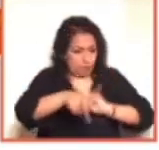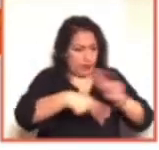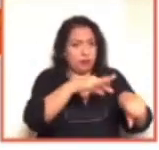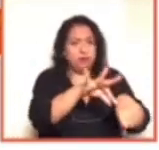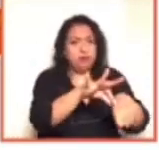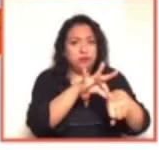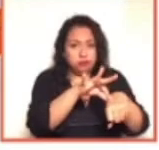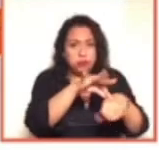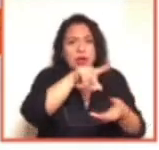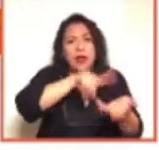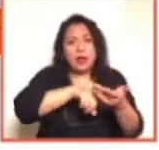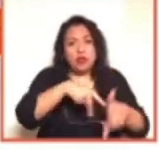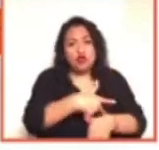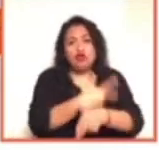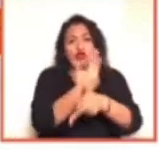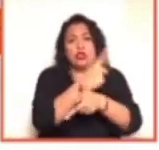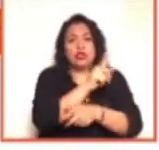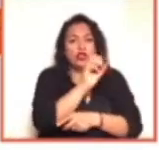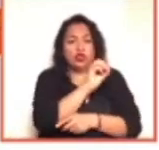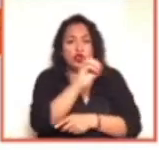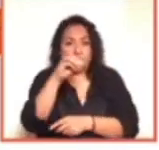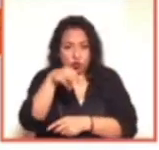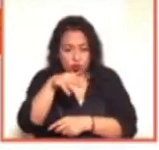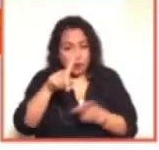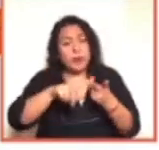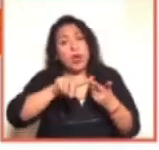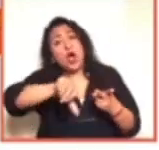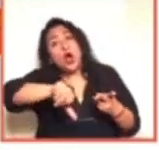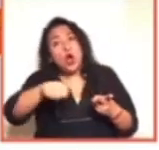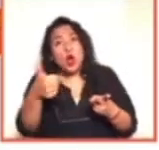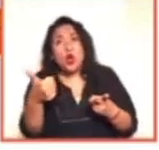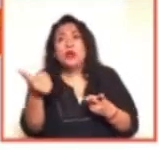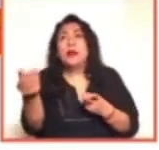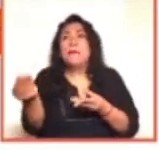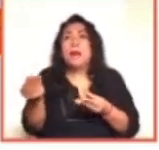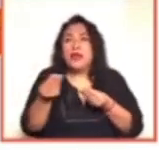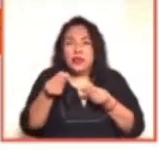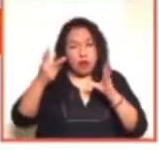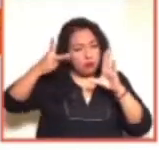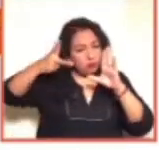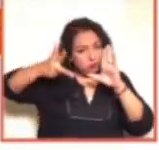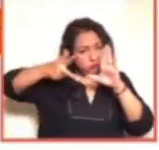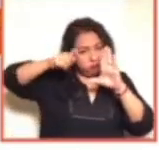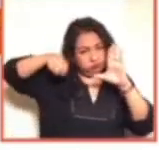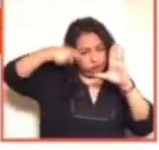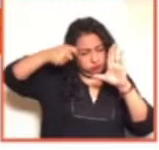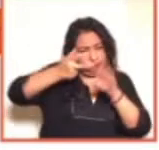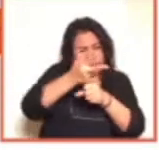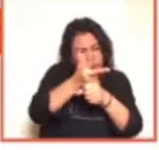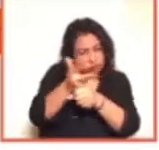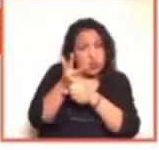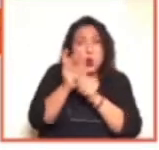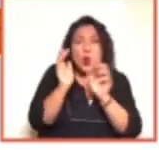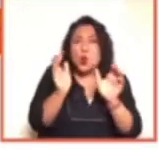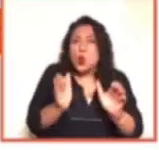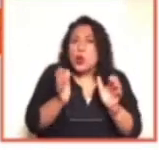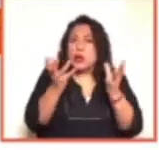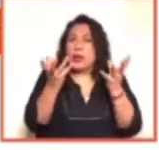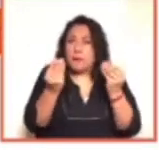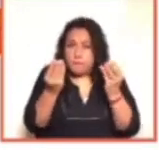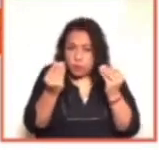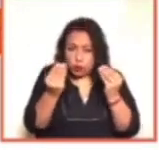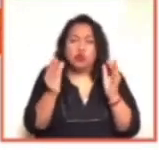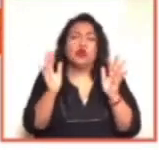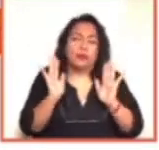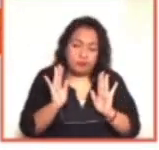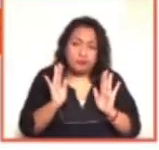través de Zoom y la otra nos mandó grabaciones que cuidaron muchísimo. Aparte,